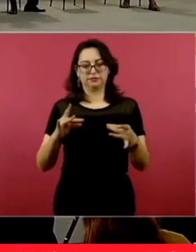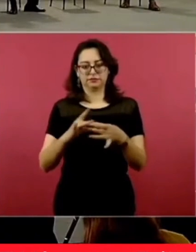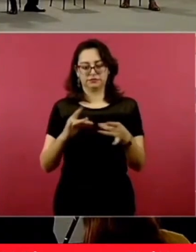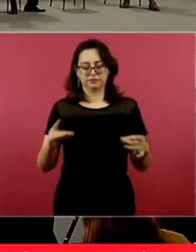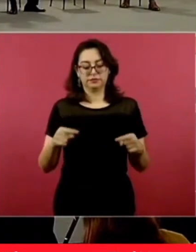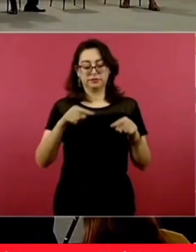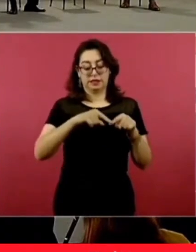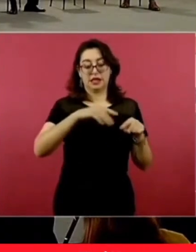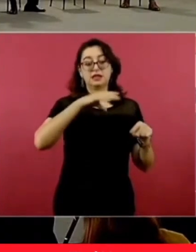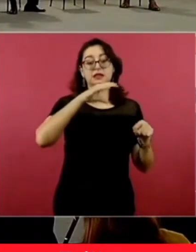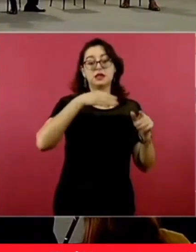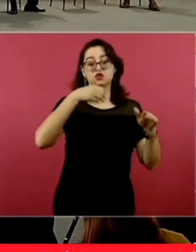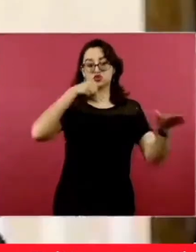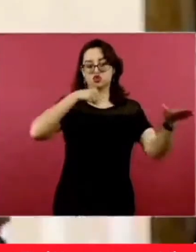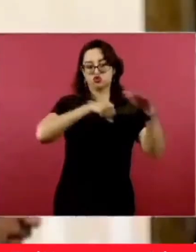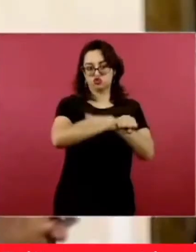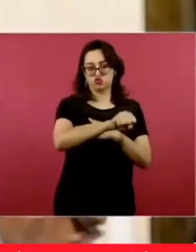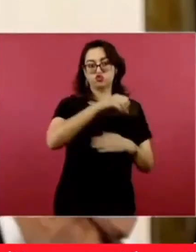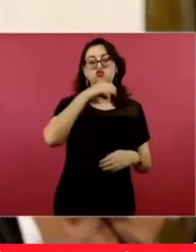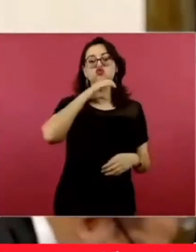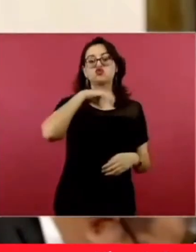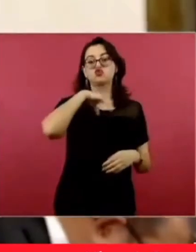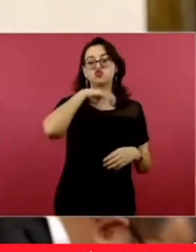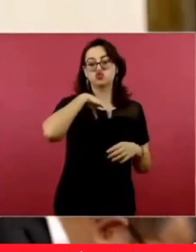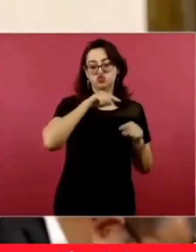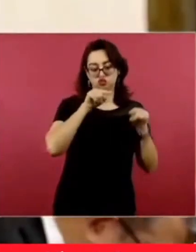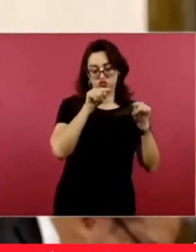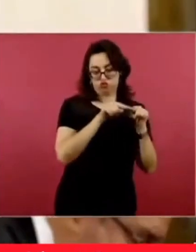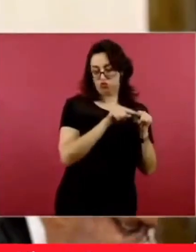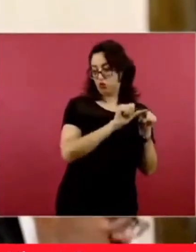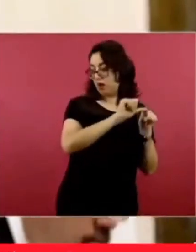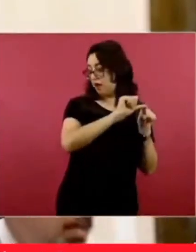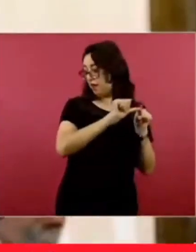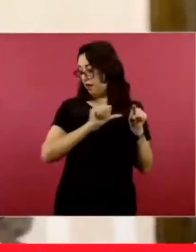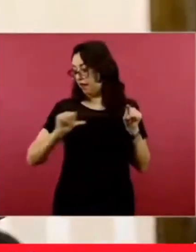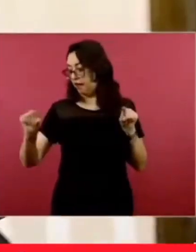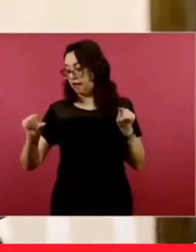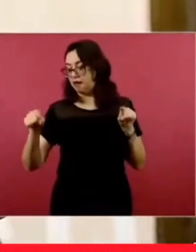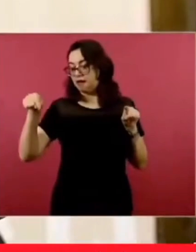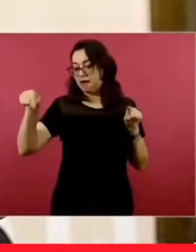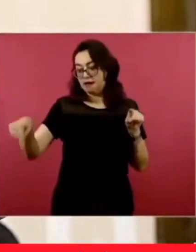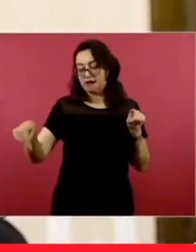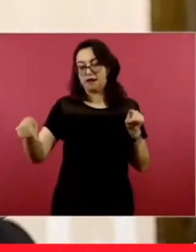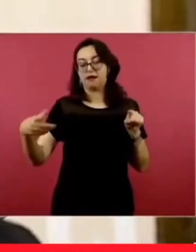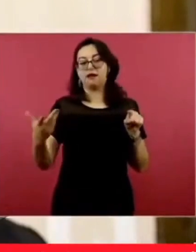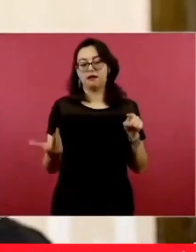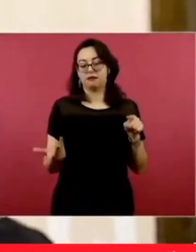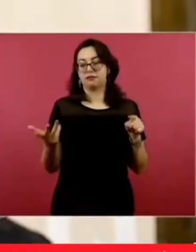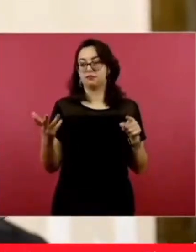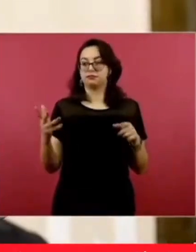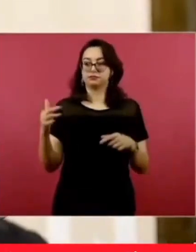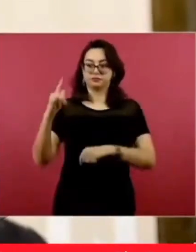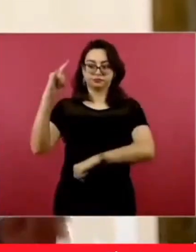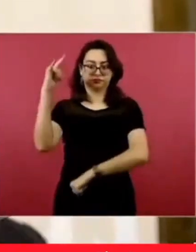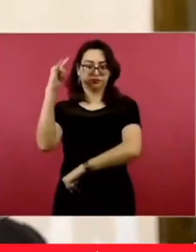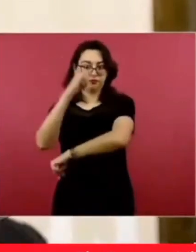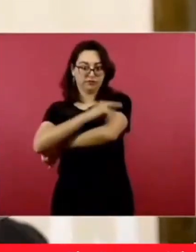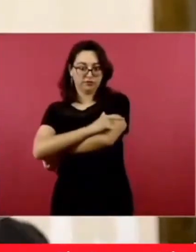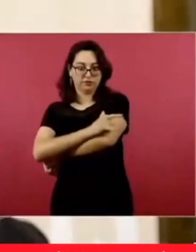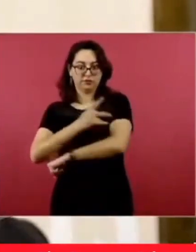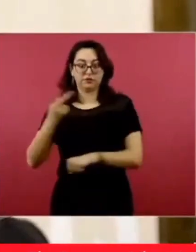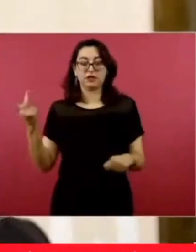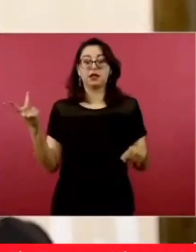la estación de Lechería y el circuito exterior mexiquense, que está a cargo de la Secretaría de Infraestructura, Comunicaciones